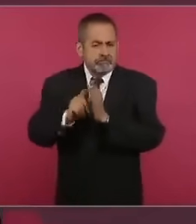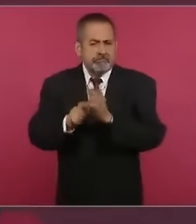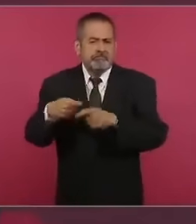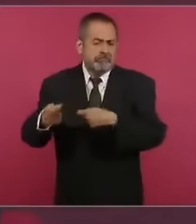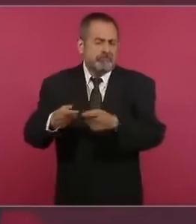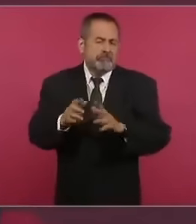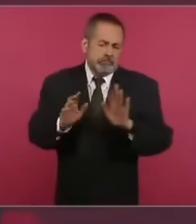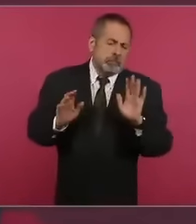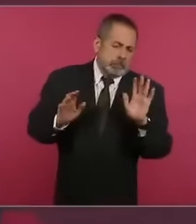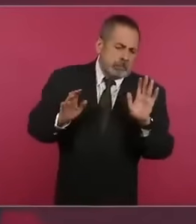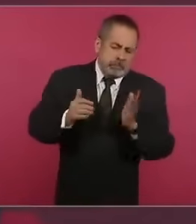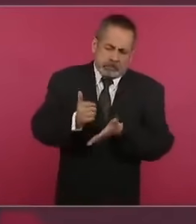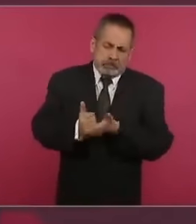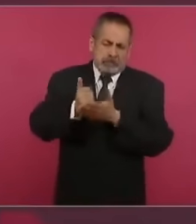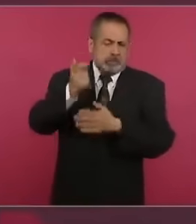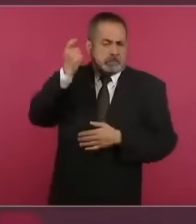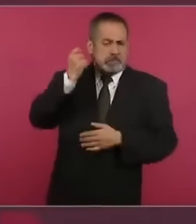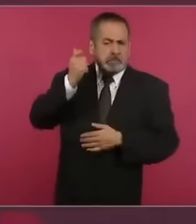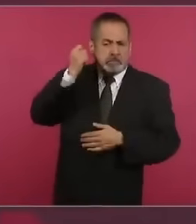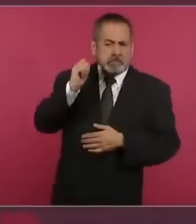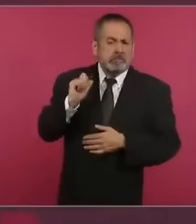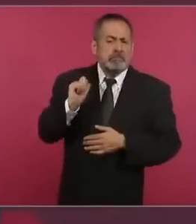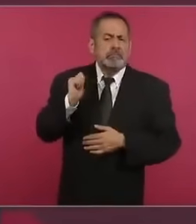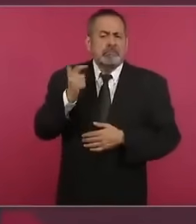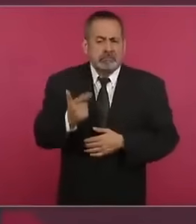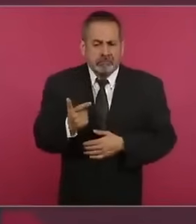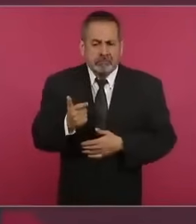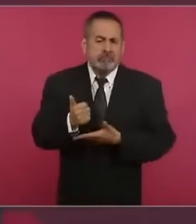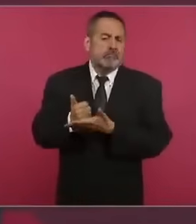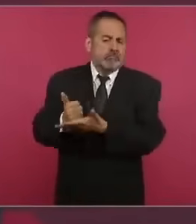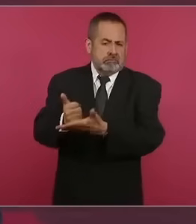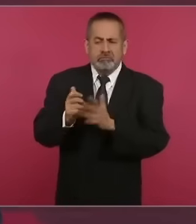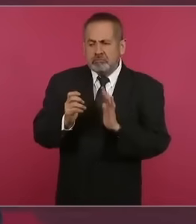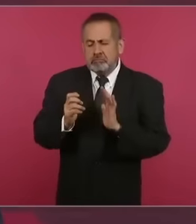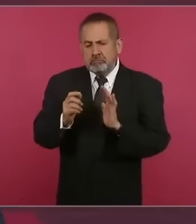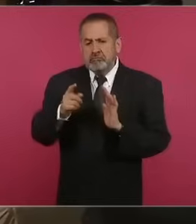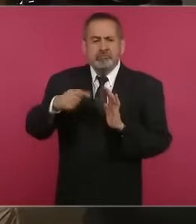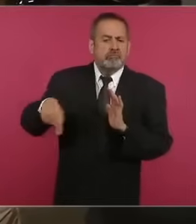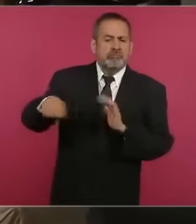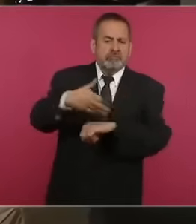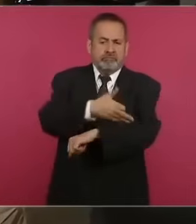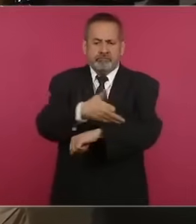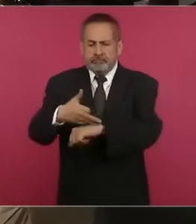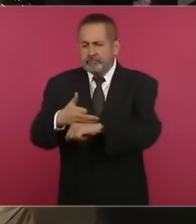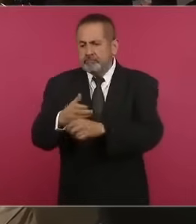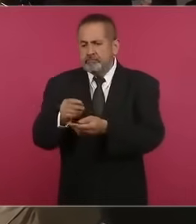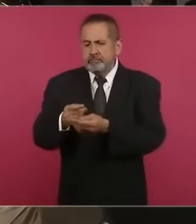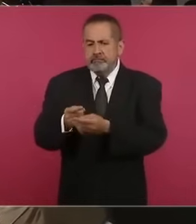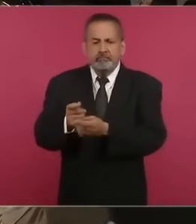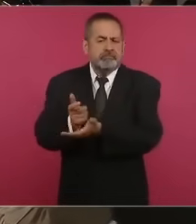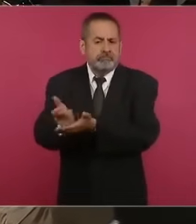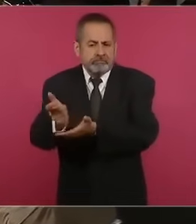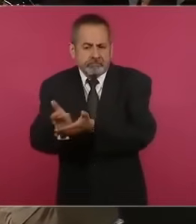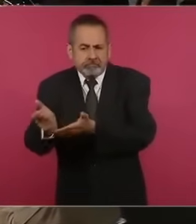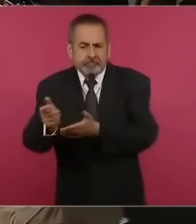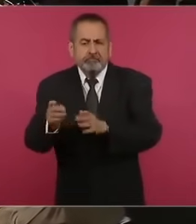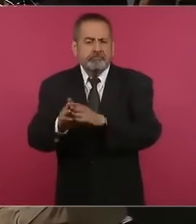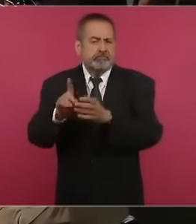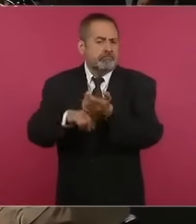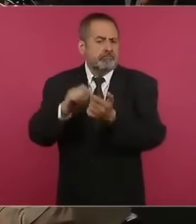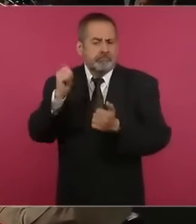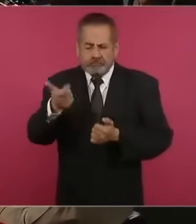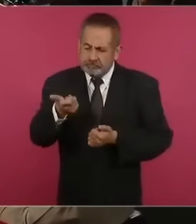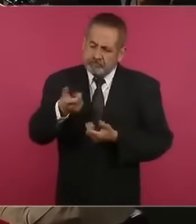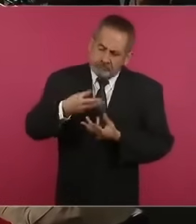ayuda para que las familias tengan un poco de